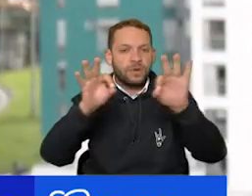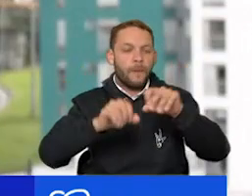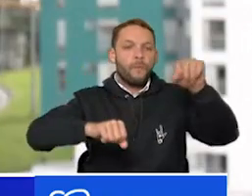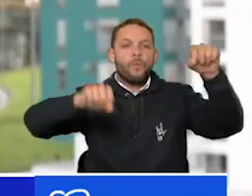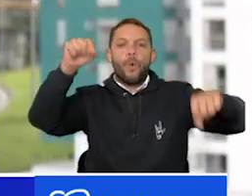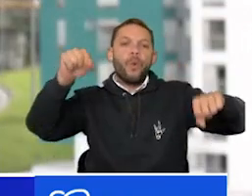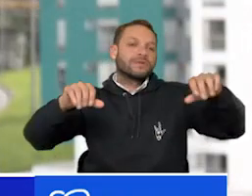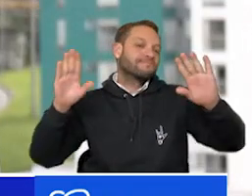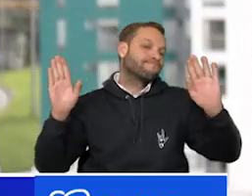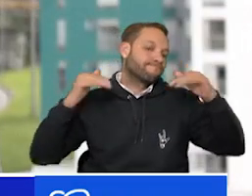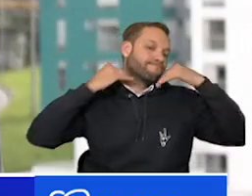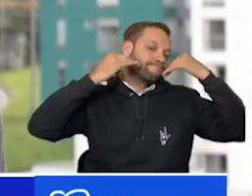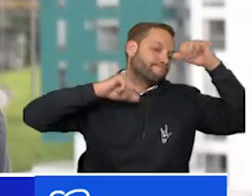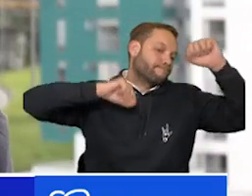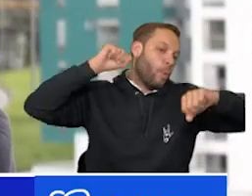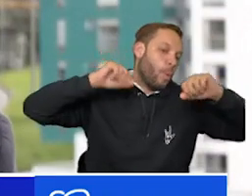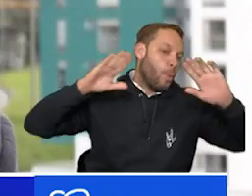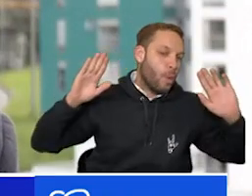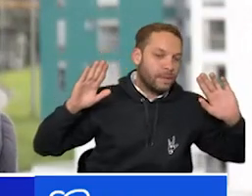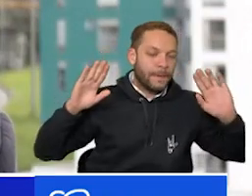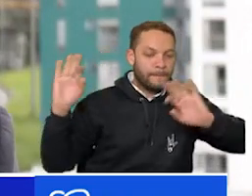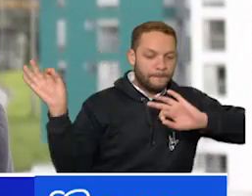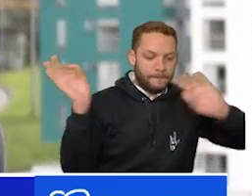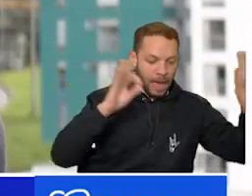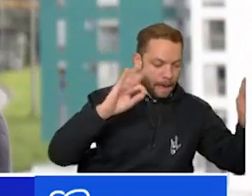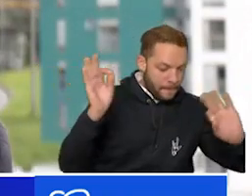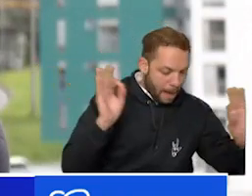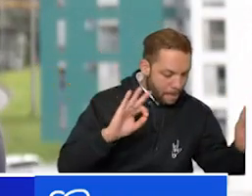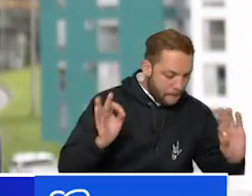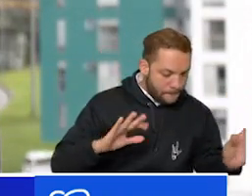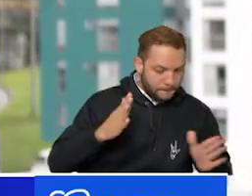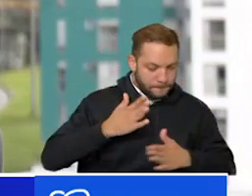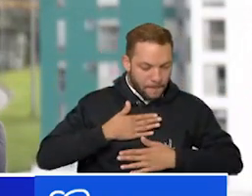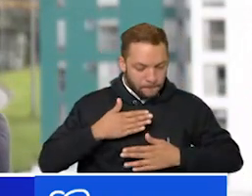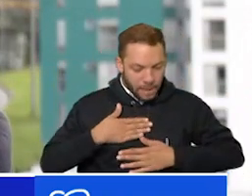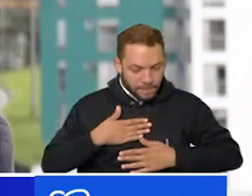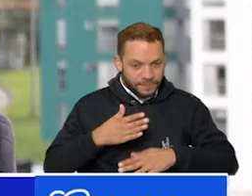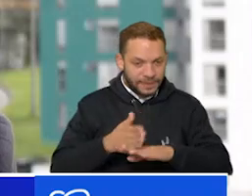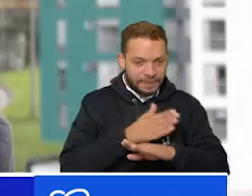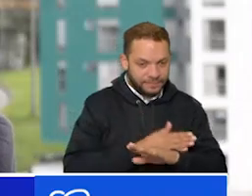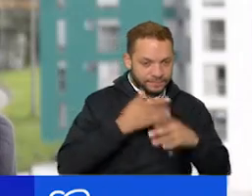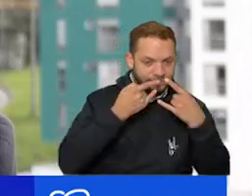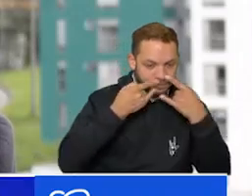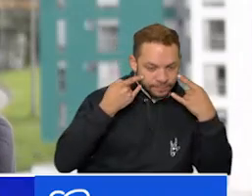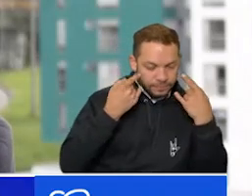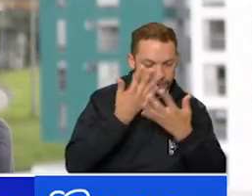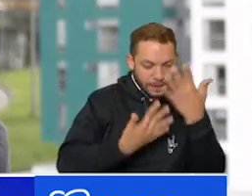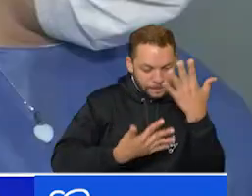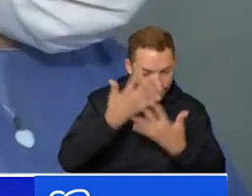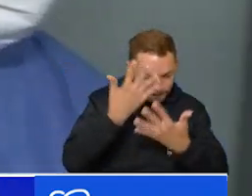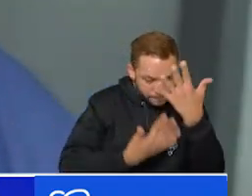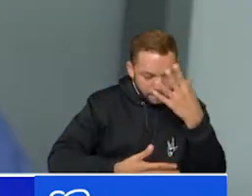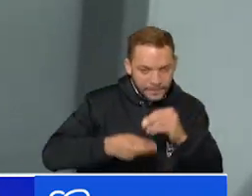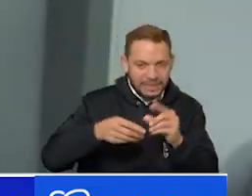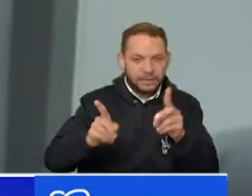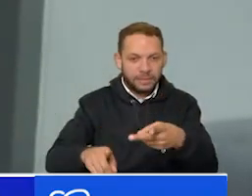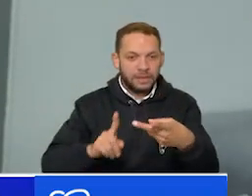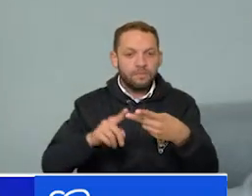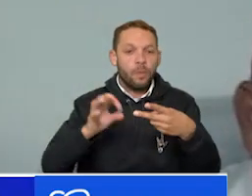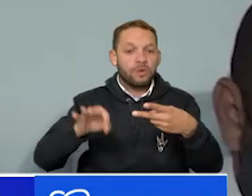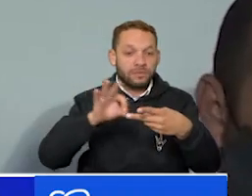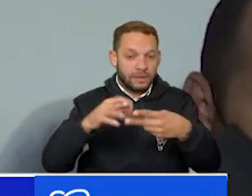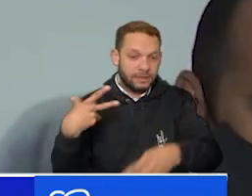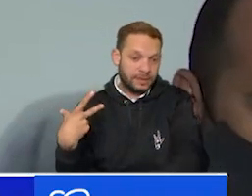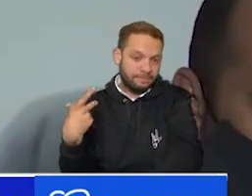que tenemos y de la prevención, no solo a través de las medidas que dijimos ahorita, sino también a través de la vacunación.